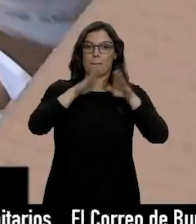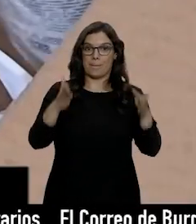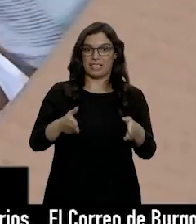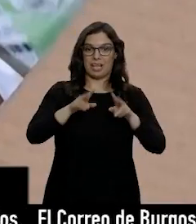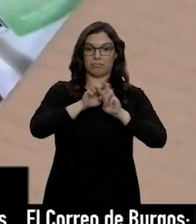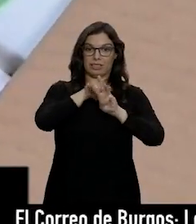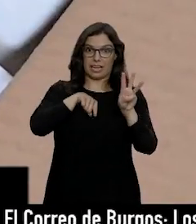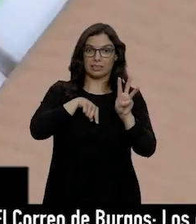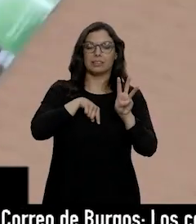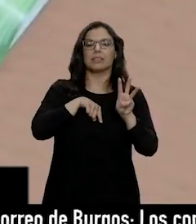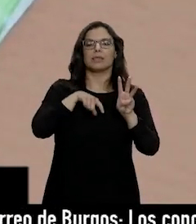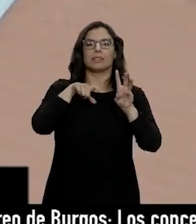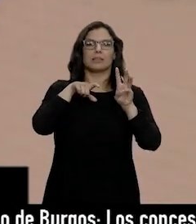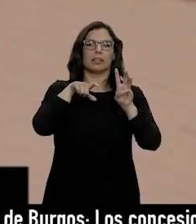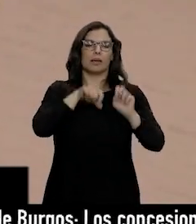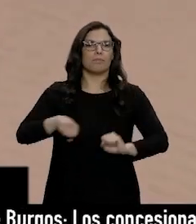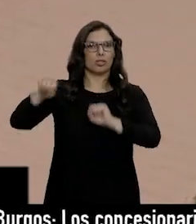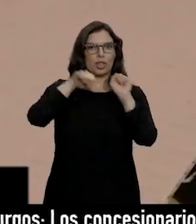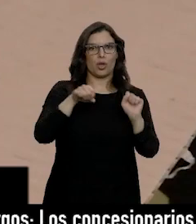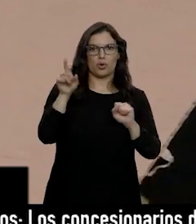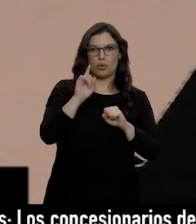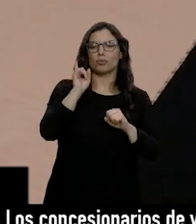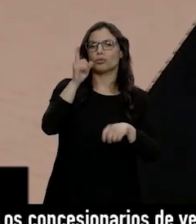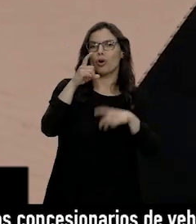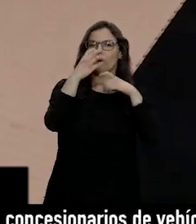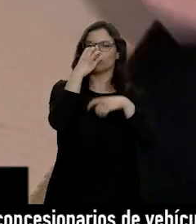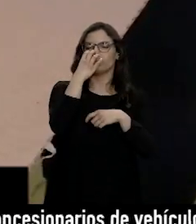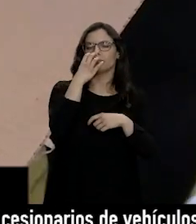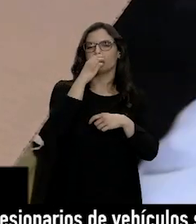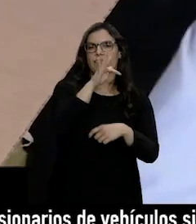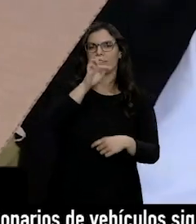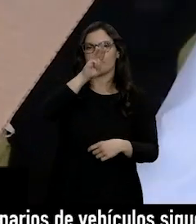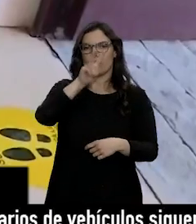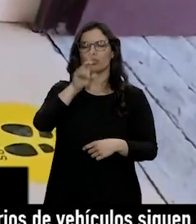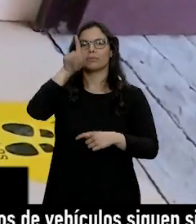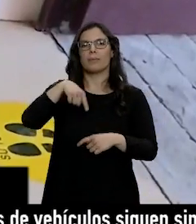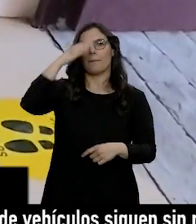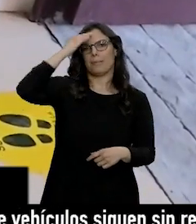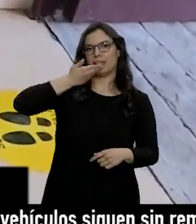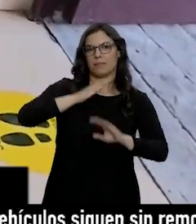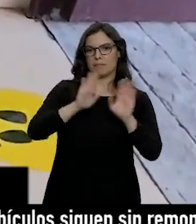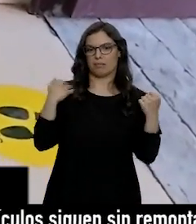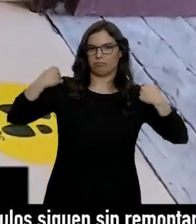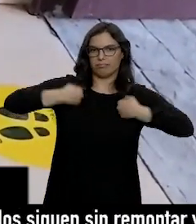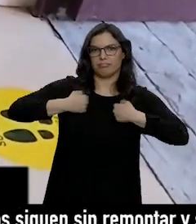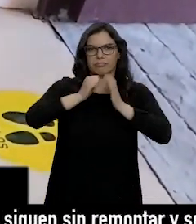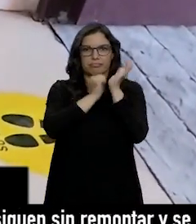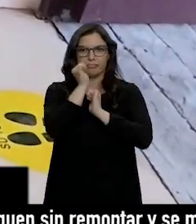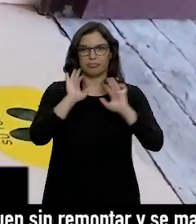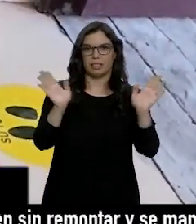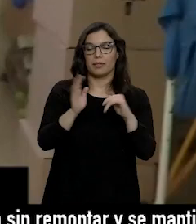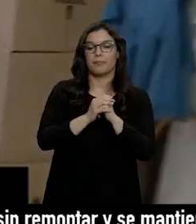mesas. Sí que tendrán mascarillas FFP2 y pantallas de protección. Las medidas de prevención para